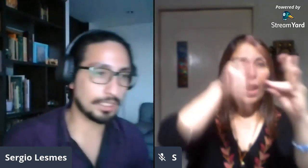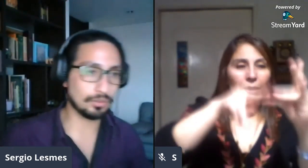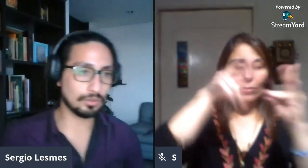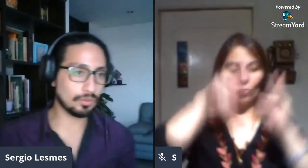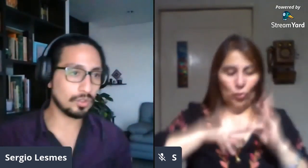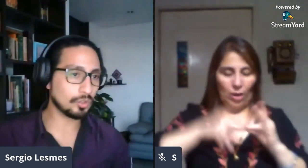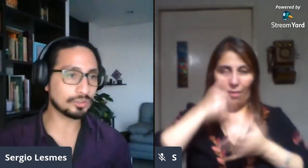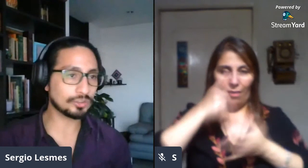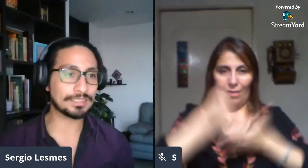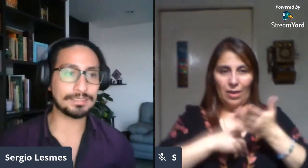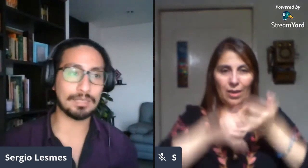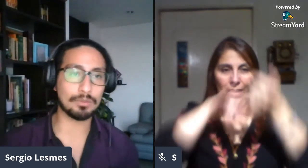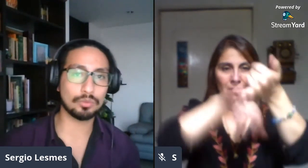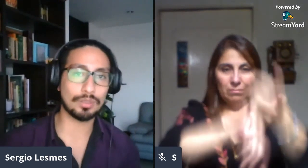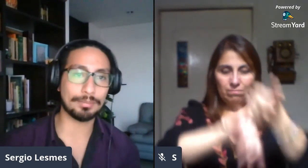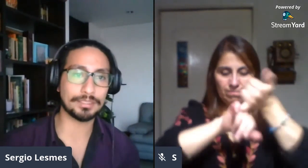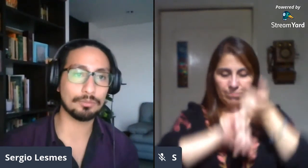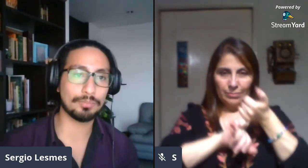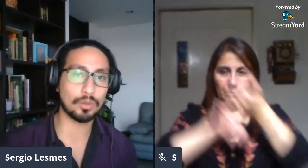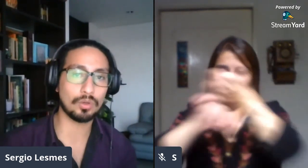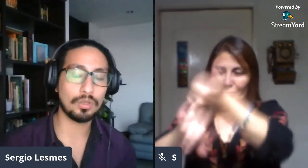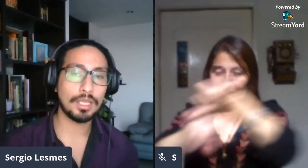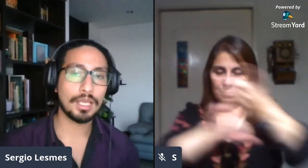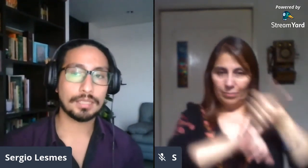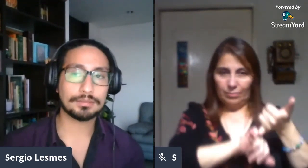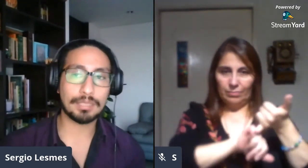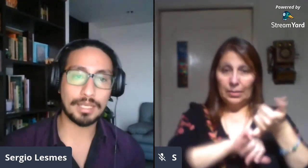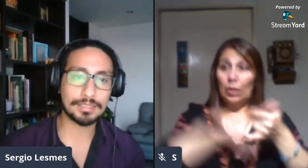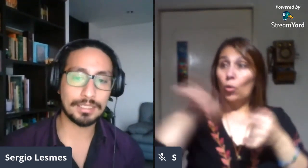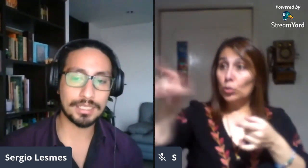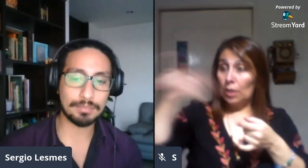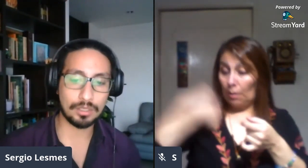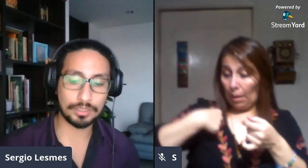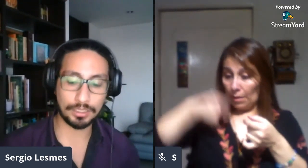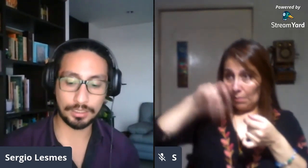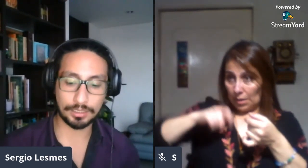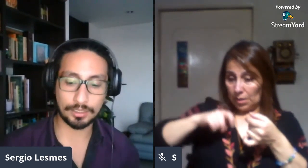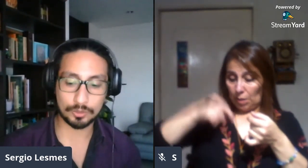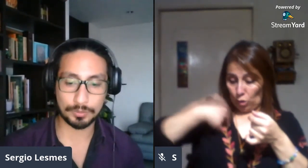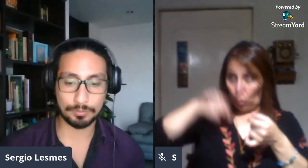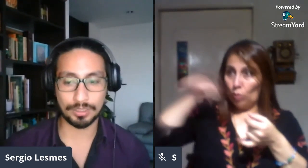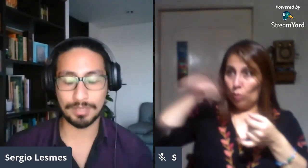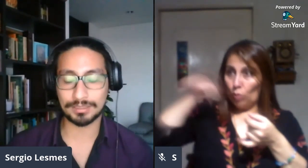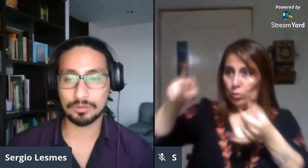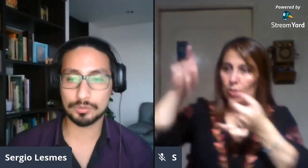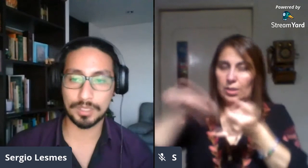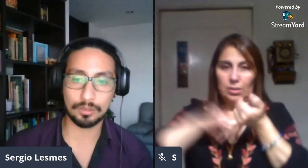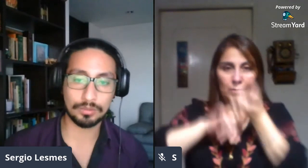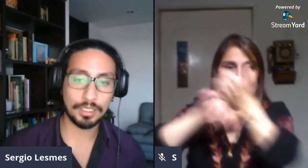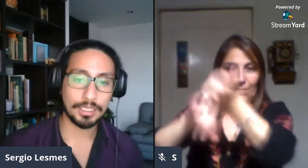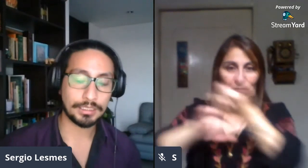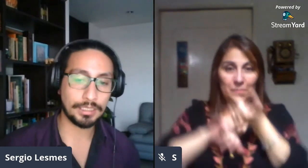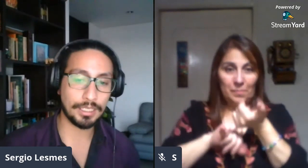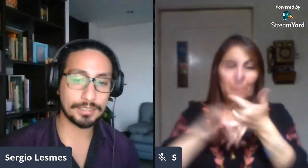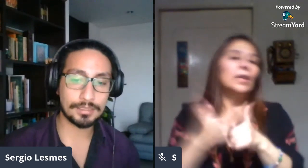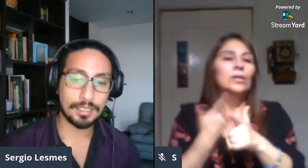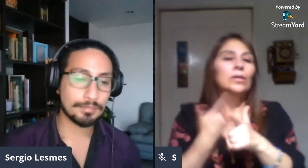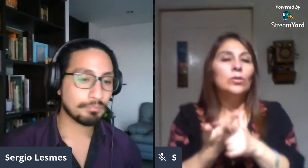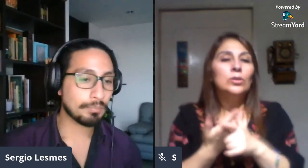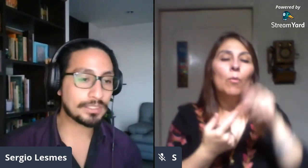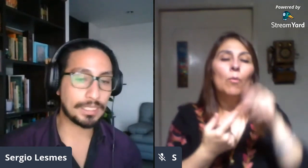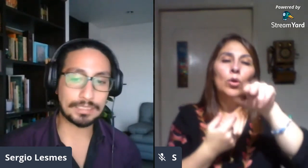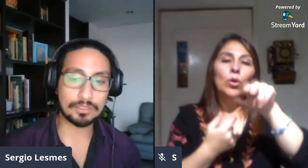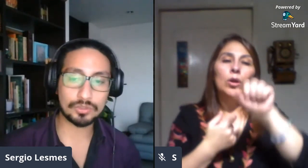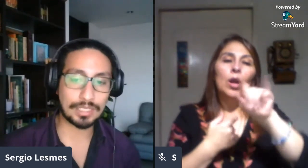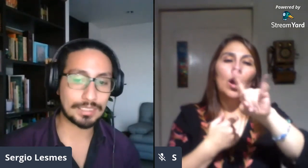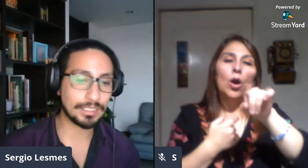¿no? O sea, no nos necesitamos mutuamente, y un poco también hacer el llamado que nos propone Martha Nussbaum, y es,